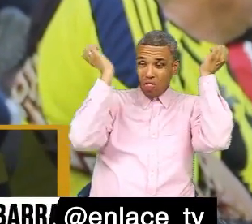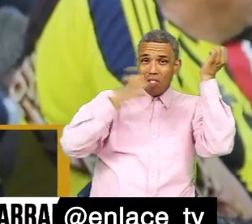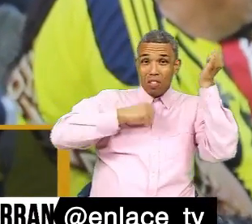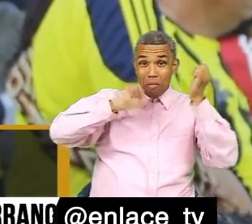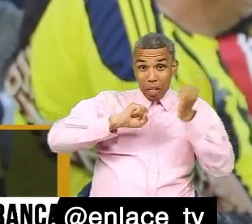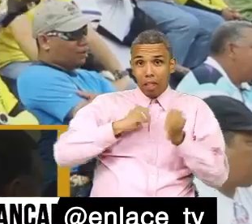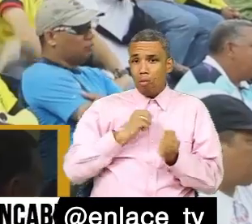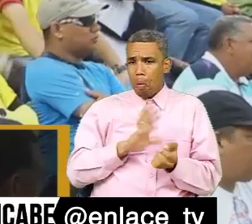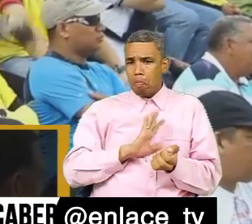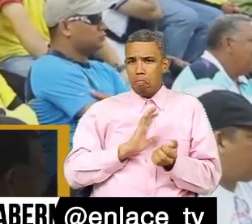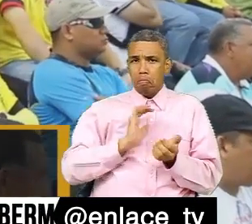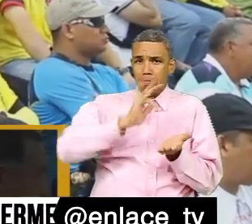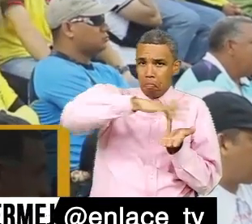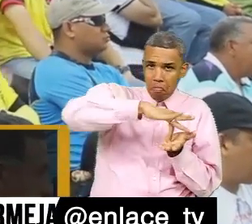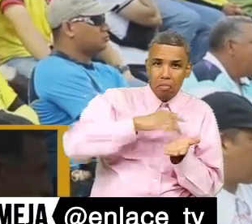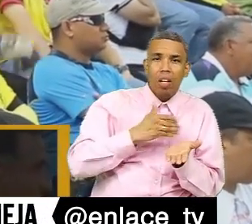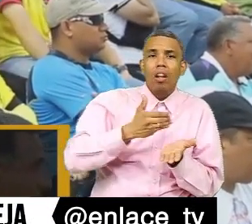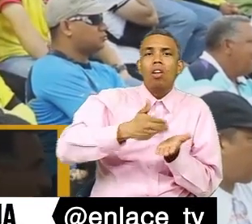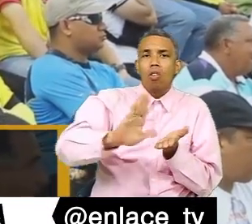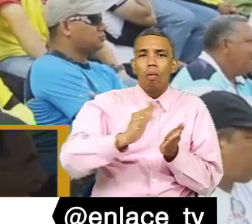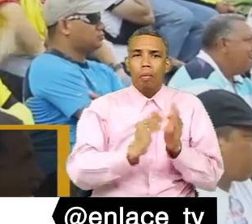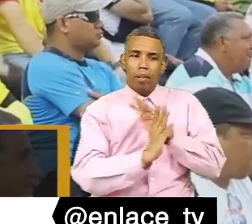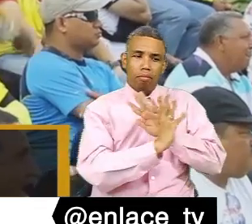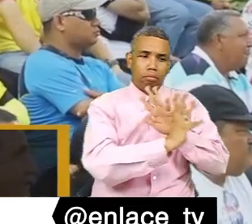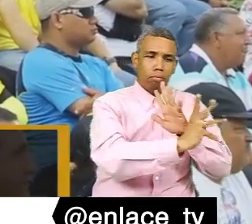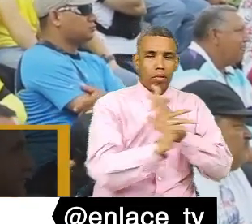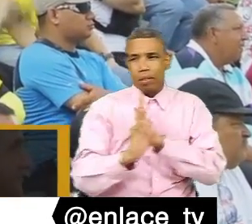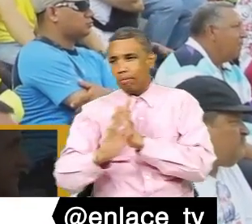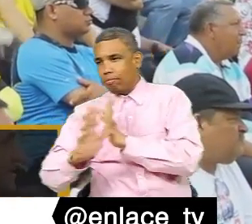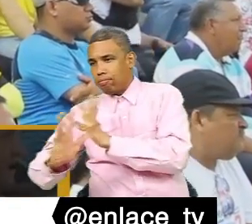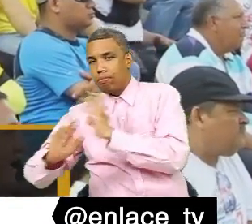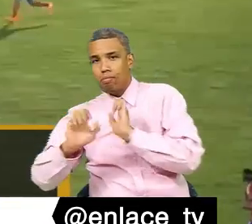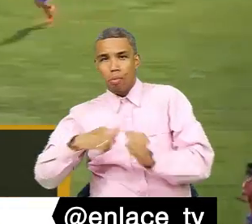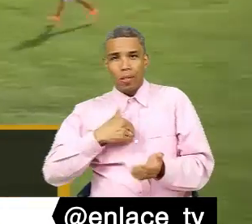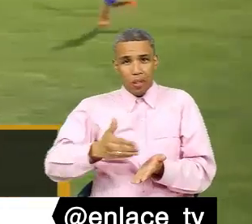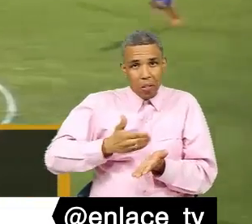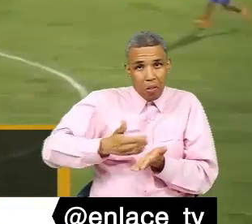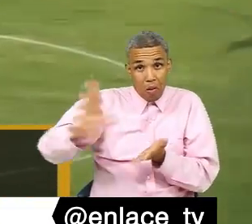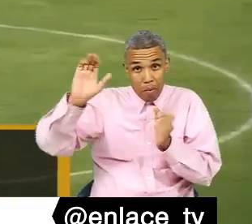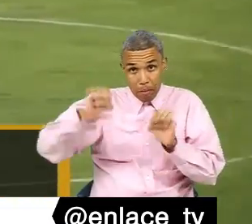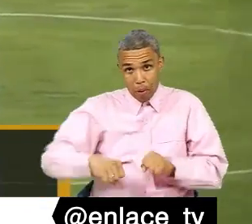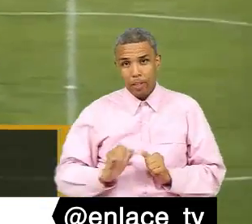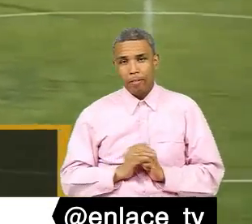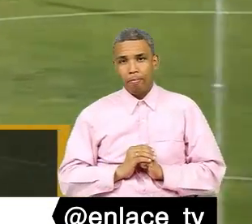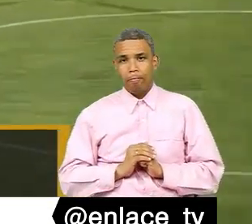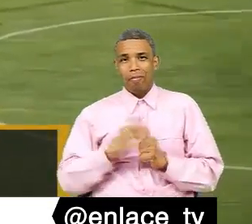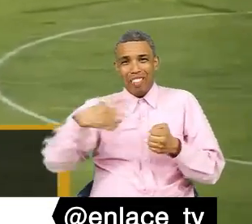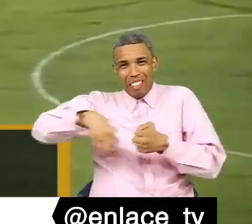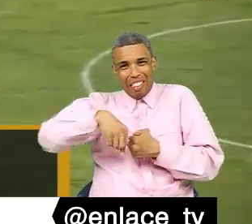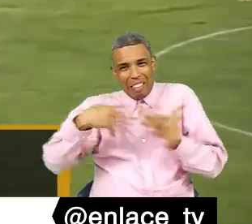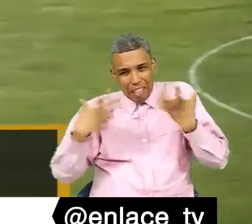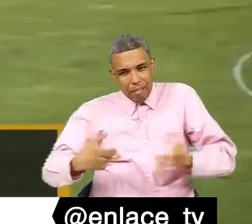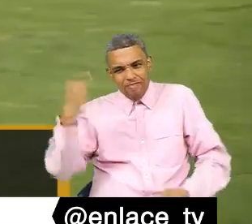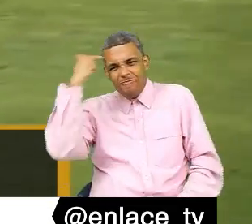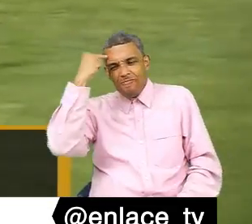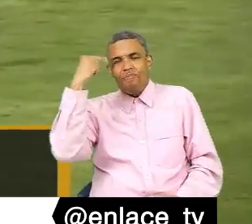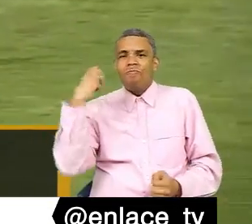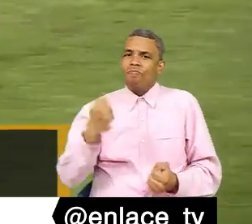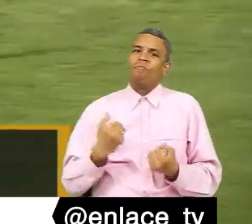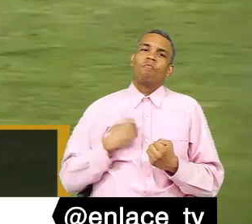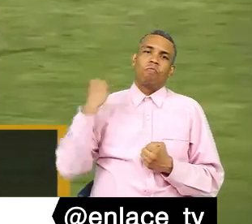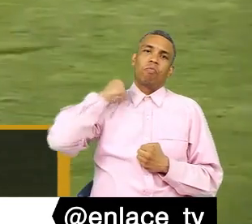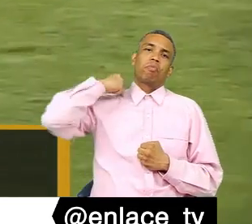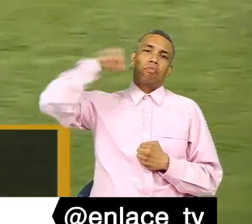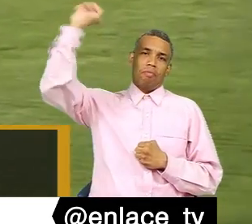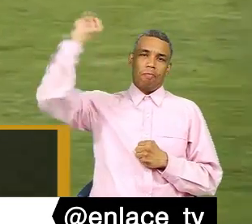ingreso al Daniel Villa Zapata, escenario en el que Alianza Petrolera aprovechará el resultado de su última victoria para repetirla de local. Desde